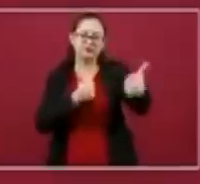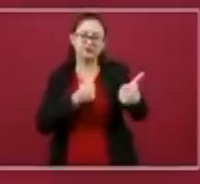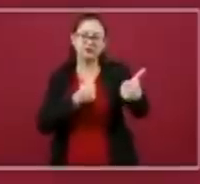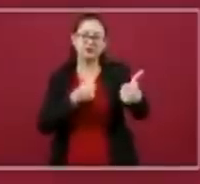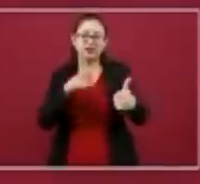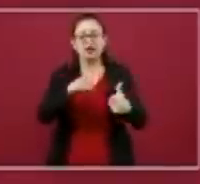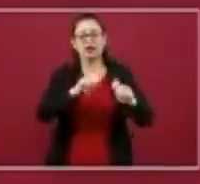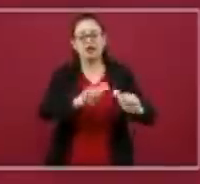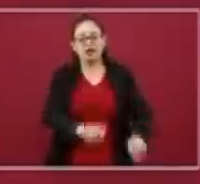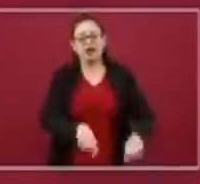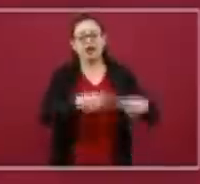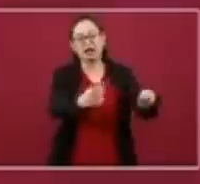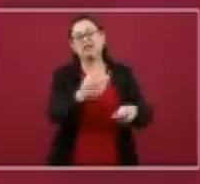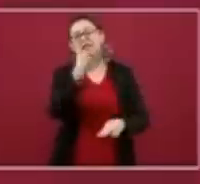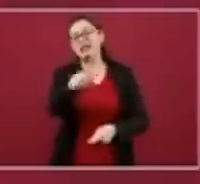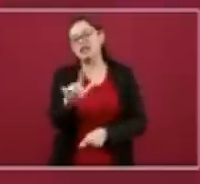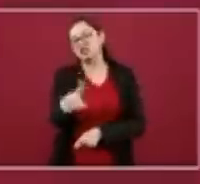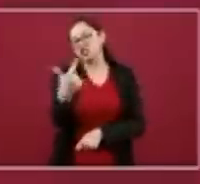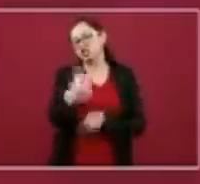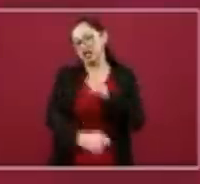de 10, 12 años.